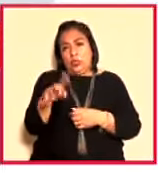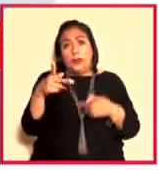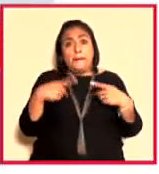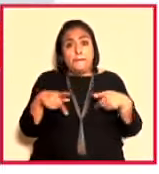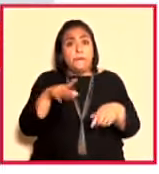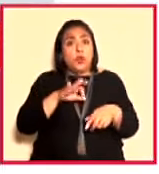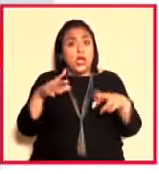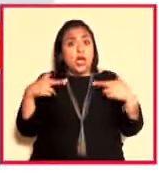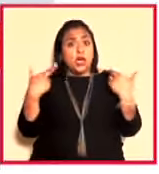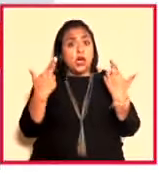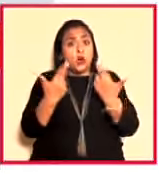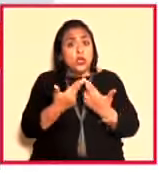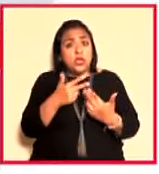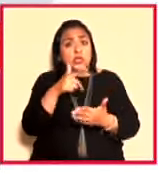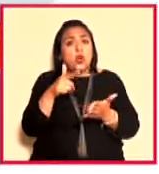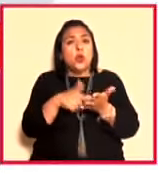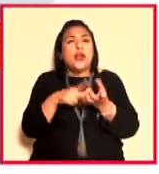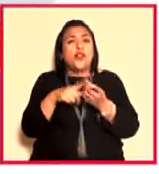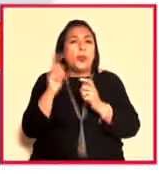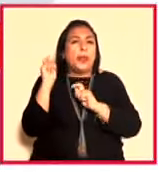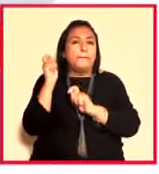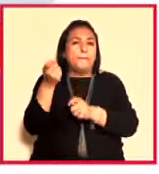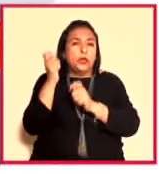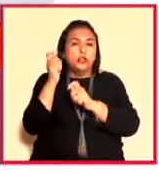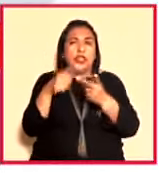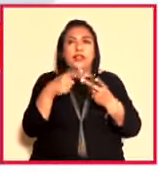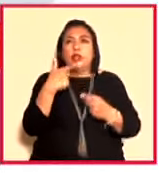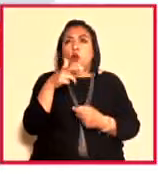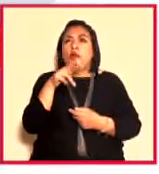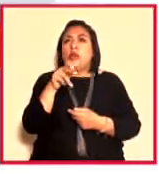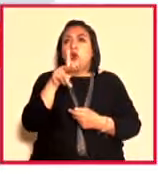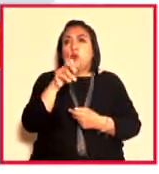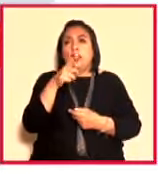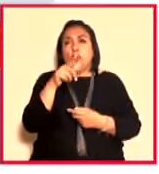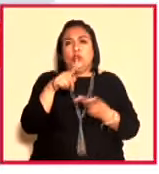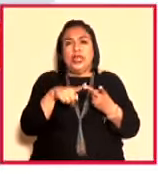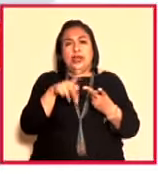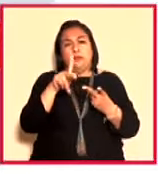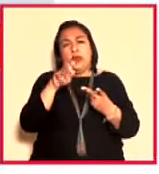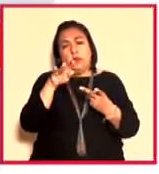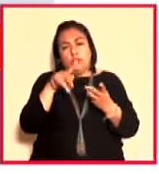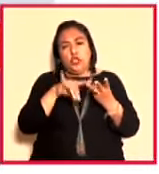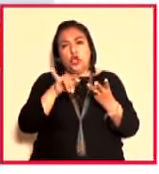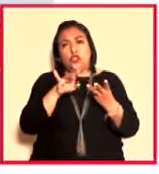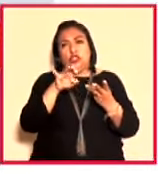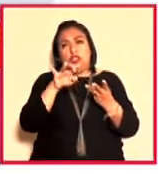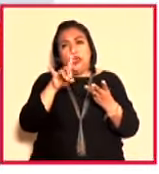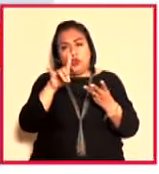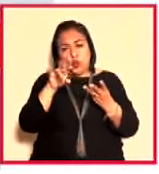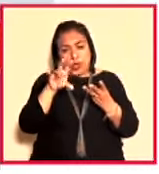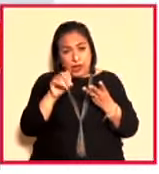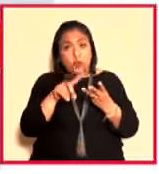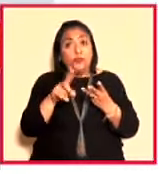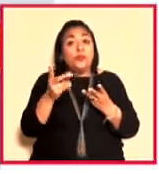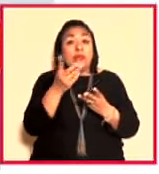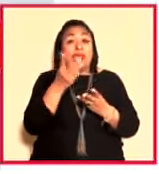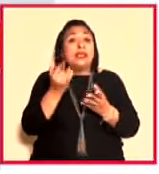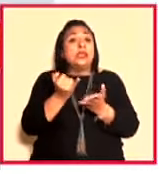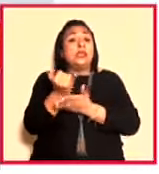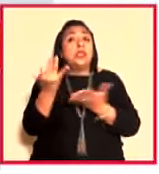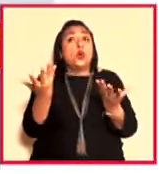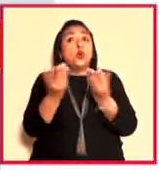reunir en las tradicionales posadas, Guadalupe Gutiérrez Razo, Pablo Melchor y José Eduardo Velázquez decidieron trabajar juntos y